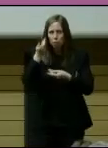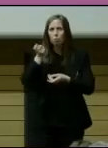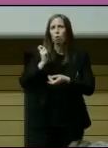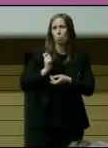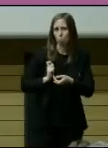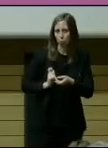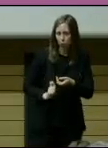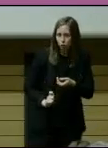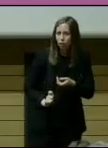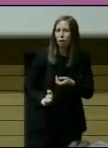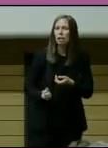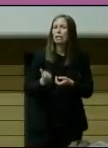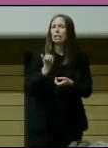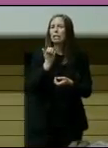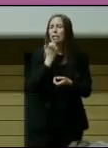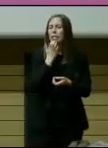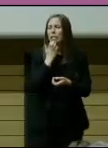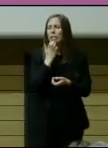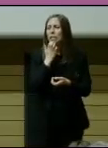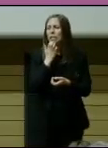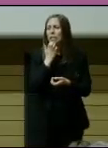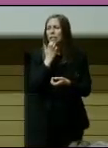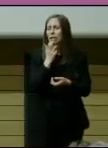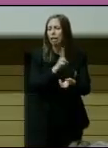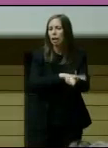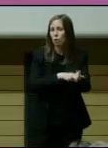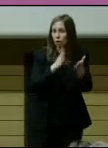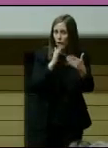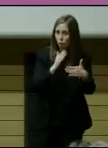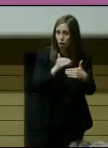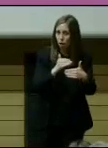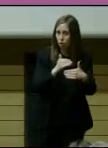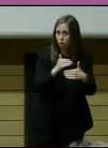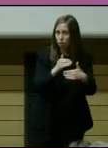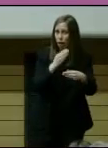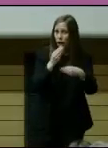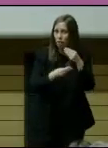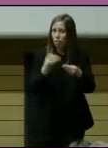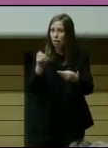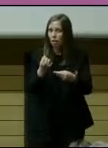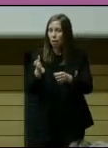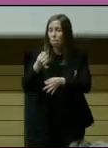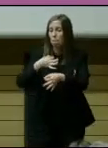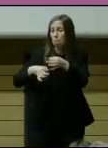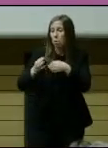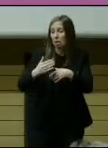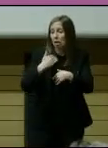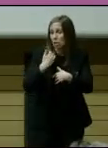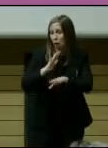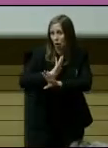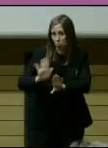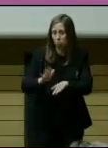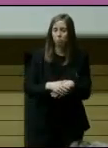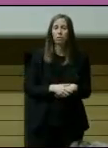profesionales o de personas, si no quedamos con esto, no, ellos a lo mejor se quedan sin heroína y se van a dedicar a las criptomonedas o vete a saber aquí. Y